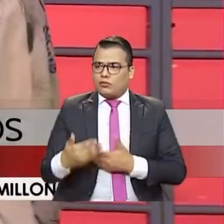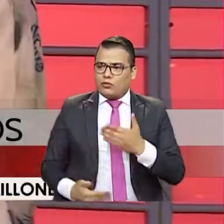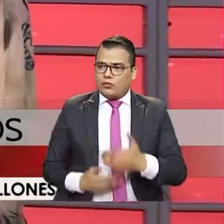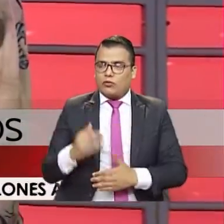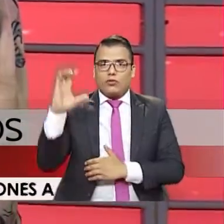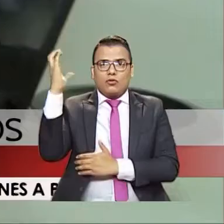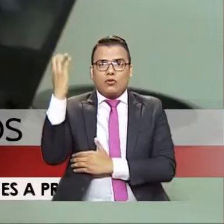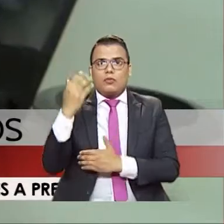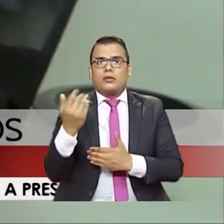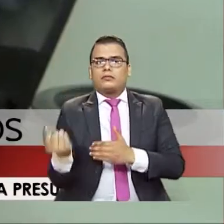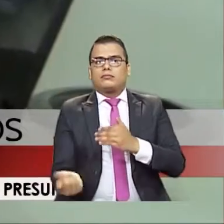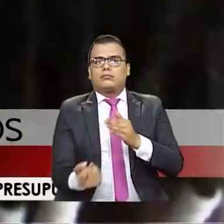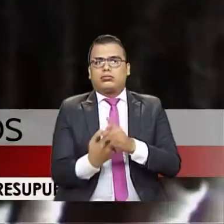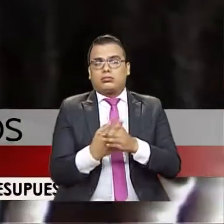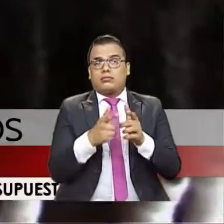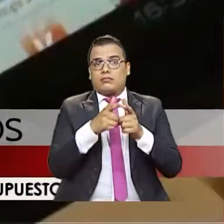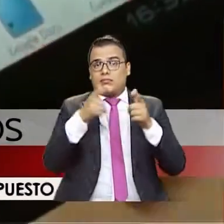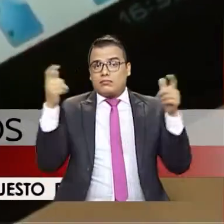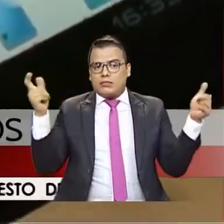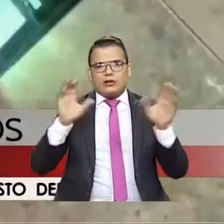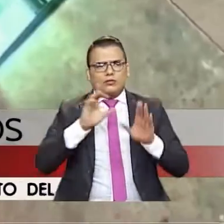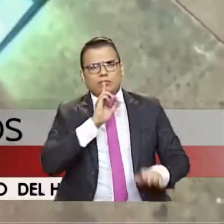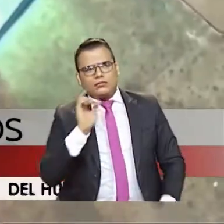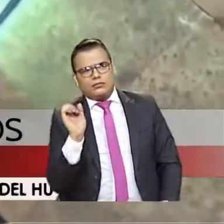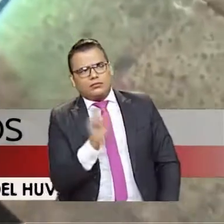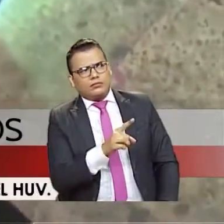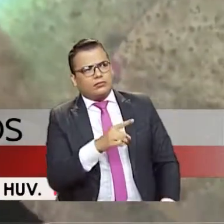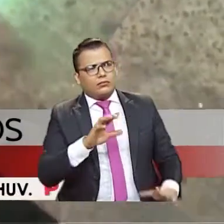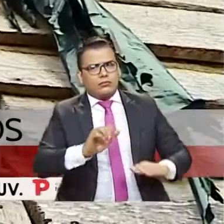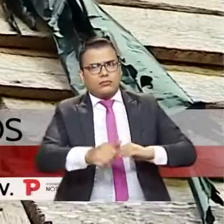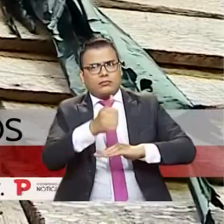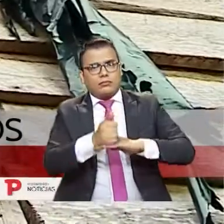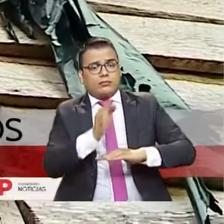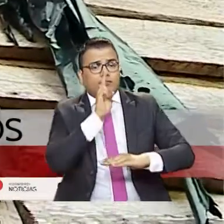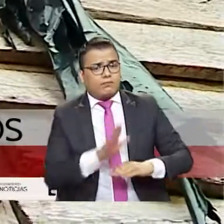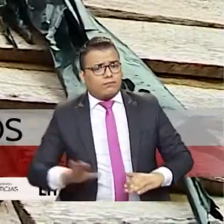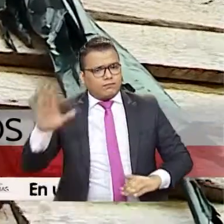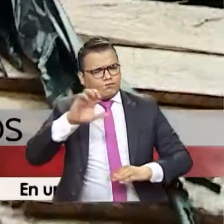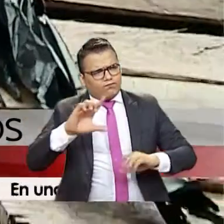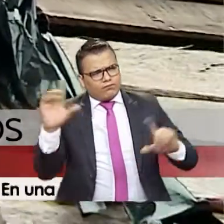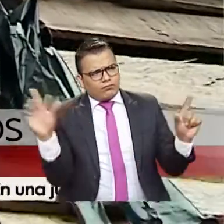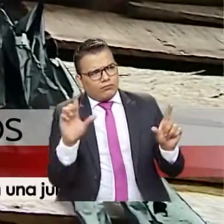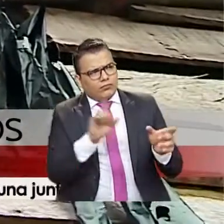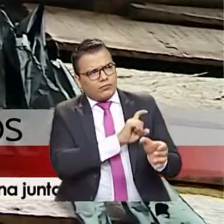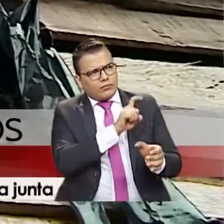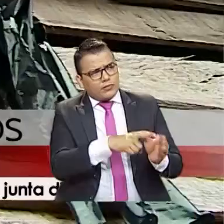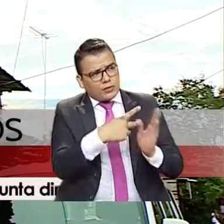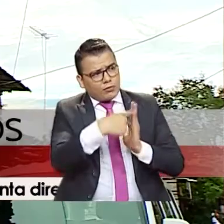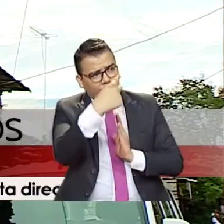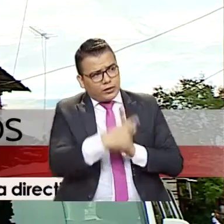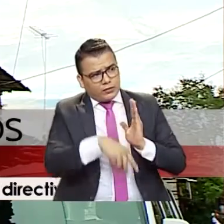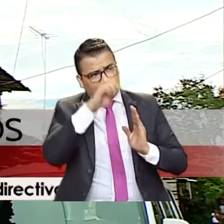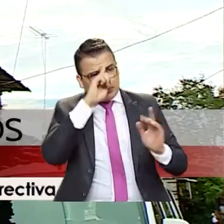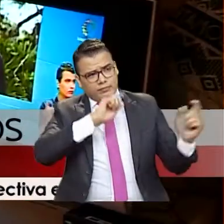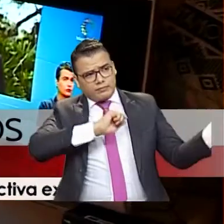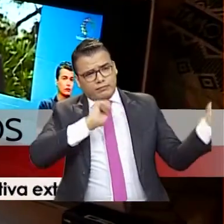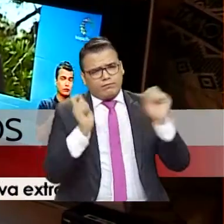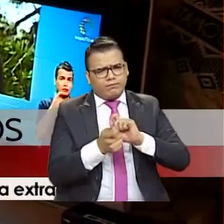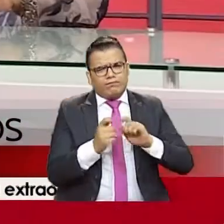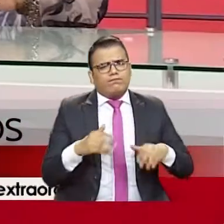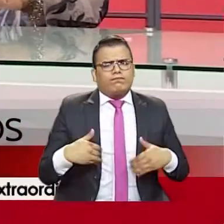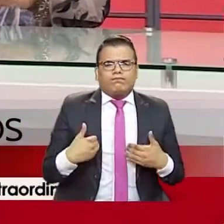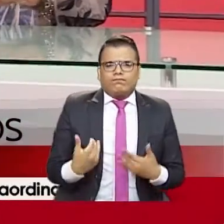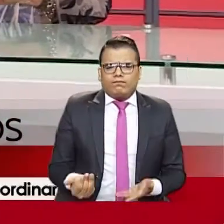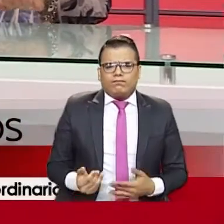colombia debe evolucionar con ellos ministra el tema de la autoridad nacional de televisión dentro de ese nuevo proyecto va a ver cambios si hay